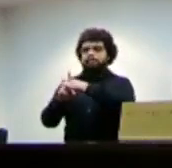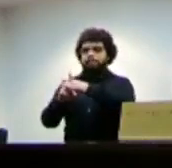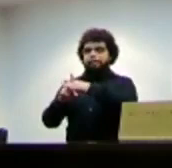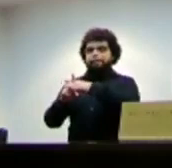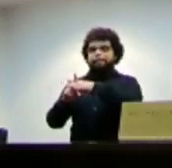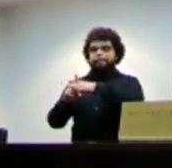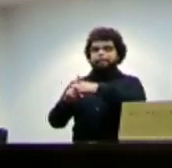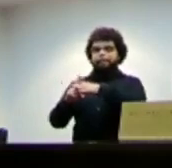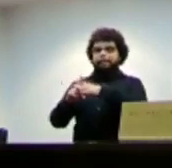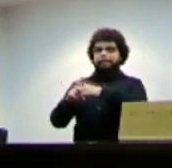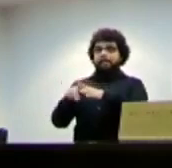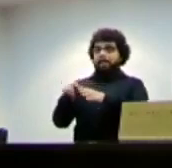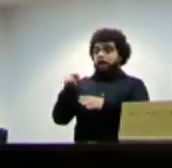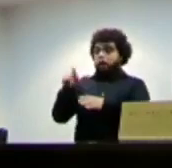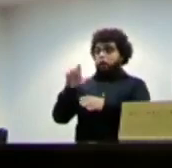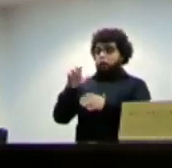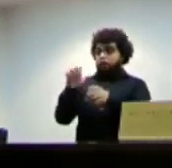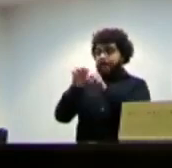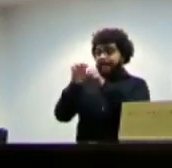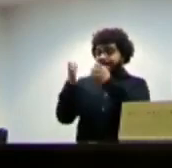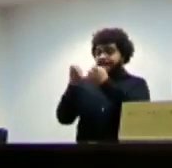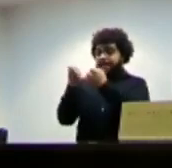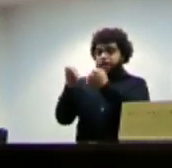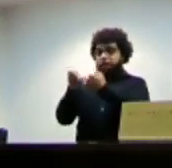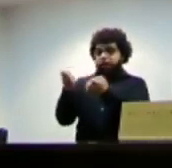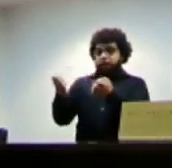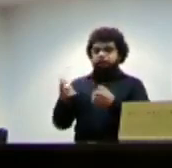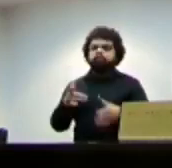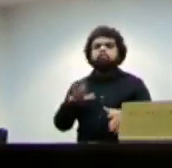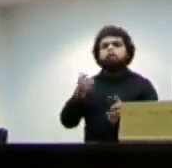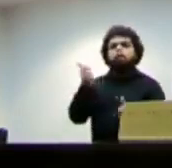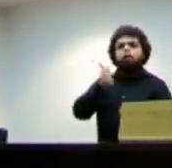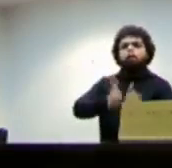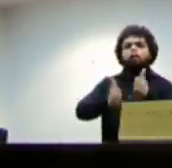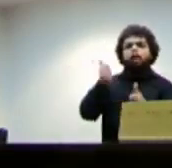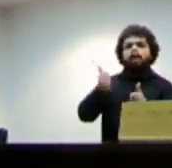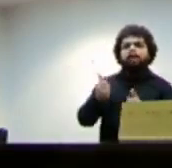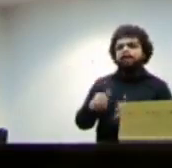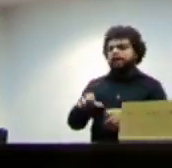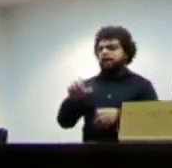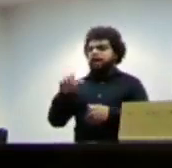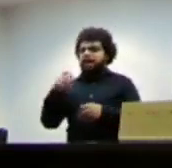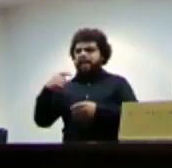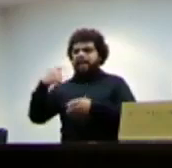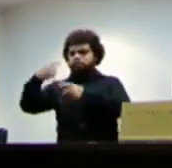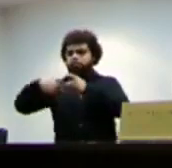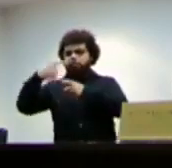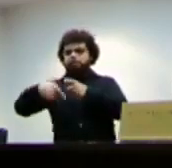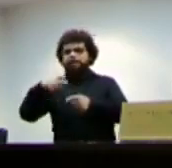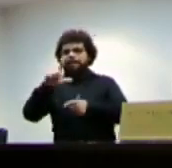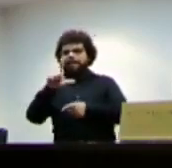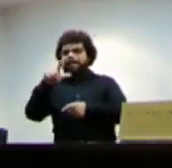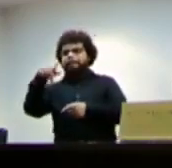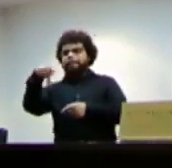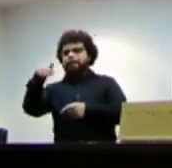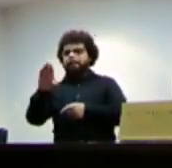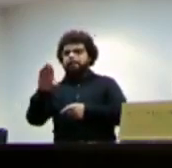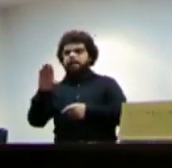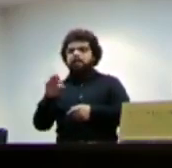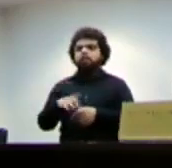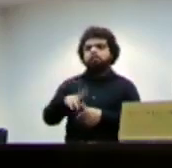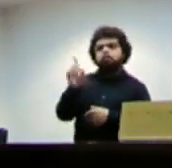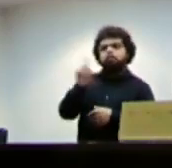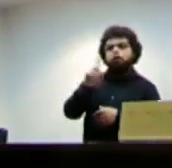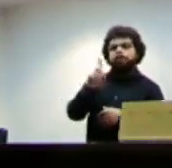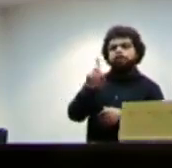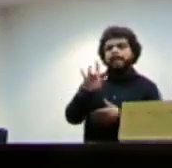que nosotros... ¿Qué equipo? La turbina de baja LPB. ¿En dónde? En la central Costa Azul,